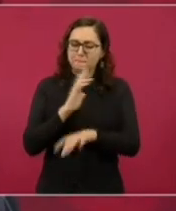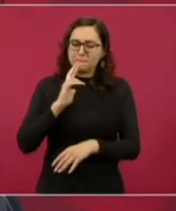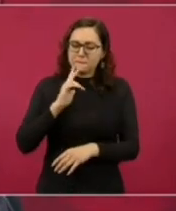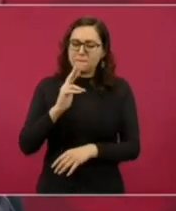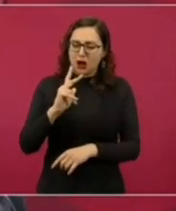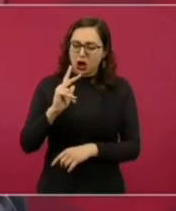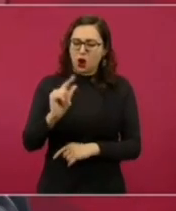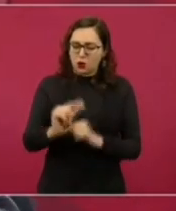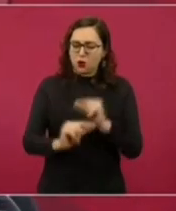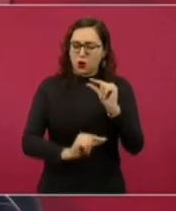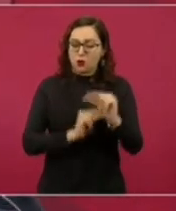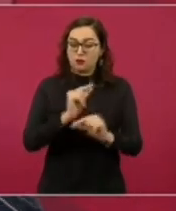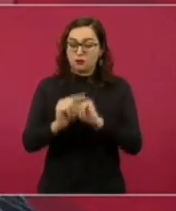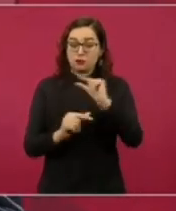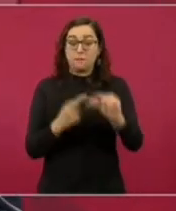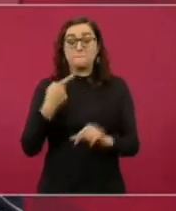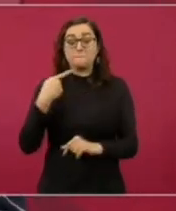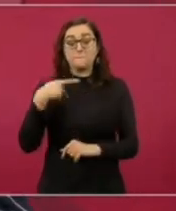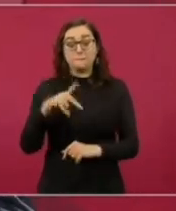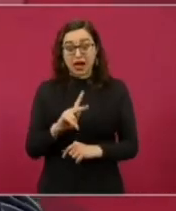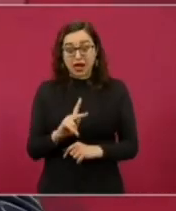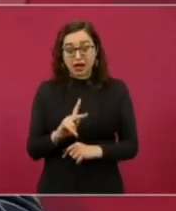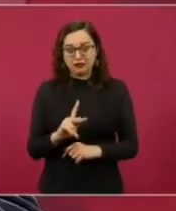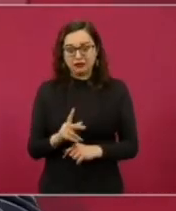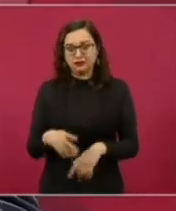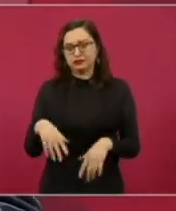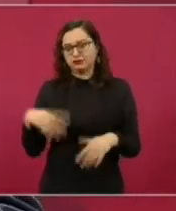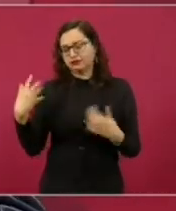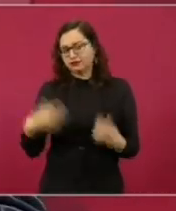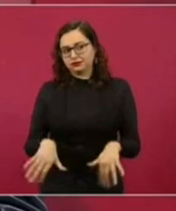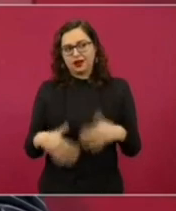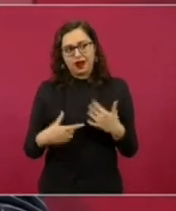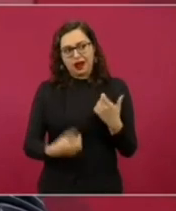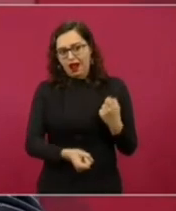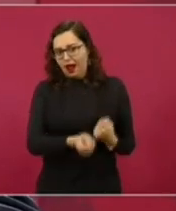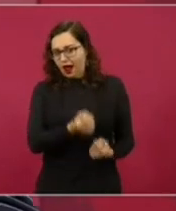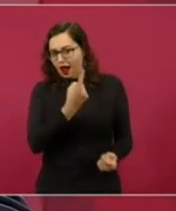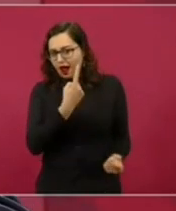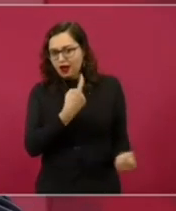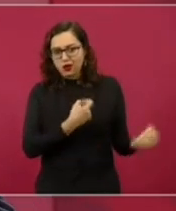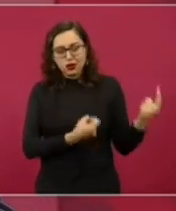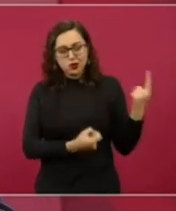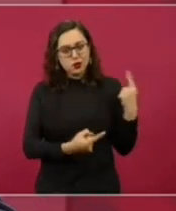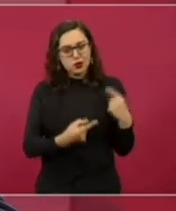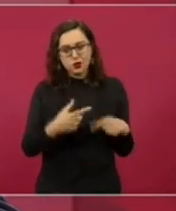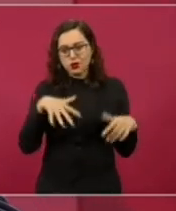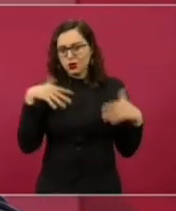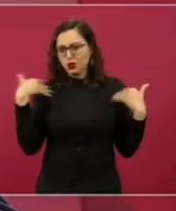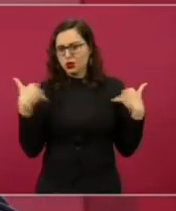Pero se han aventado unas en estos días.